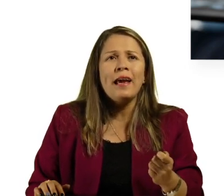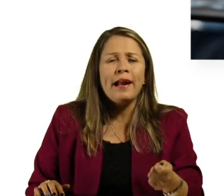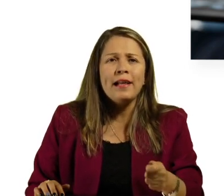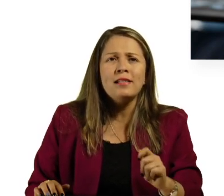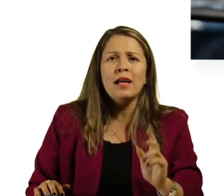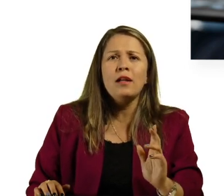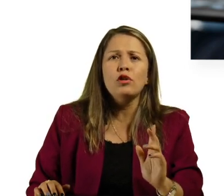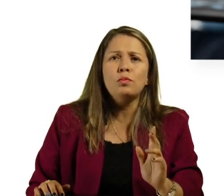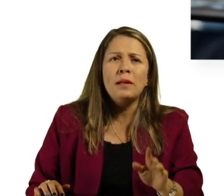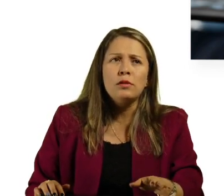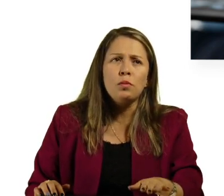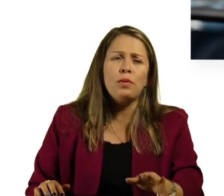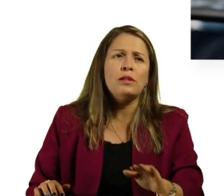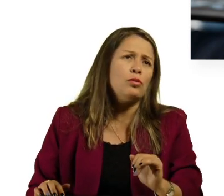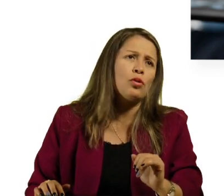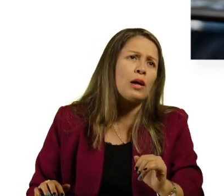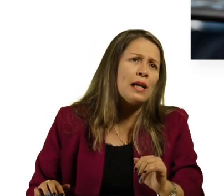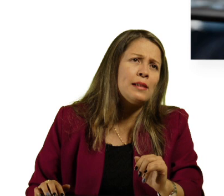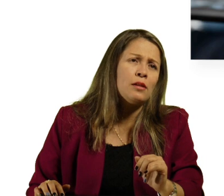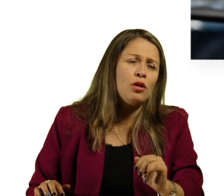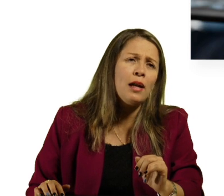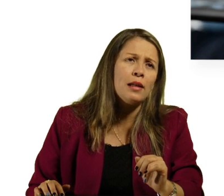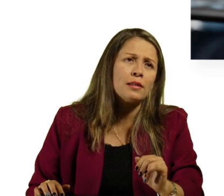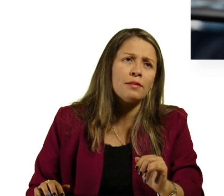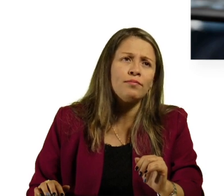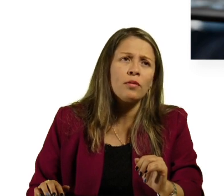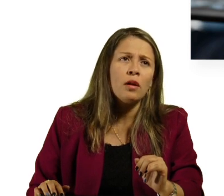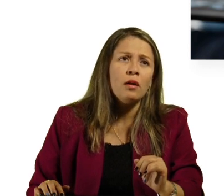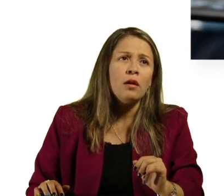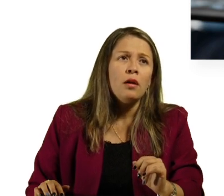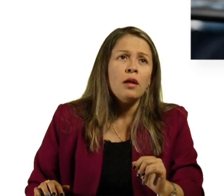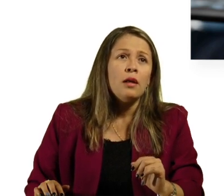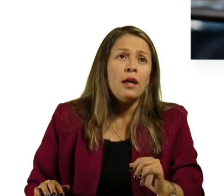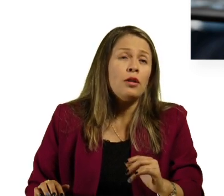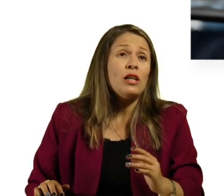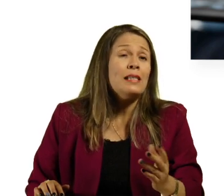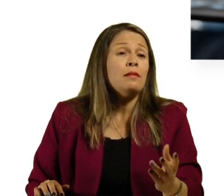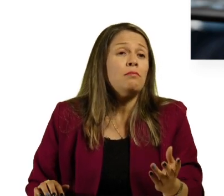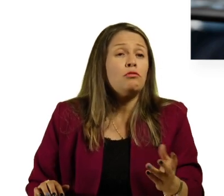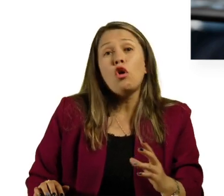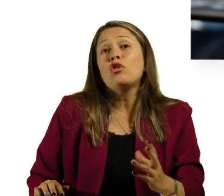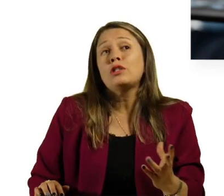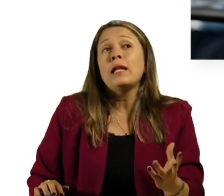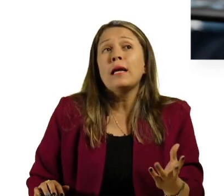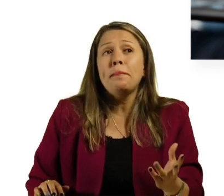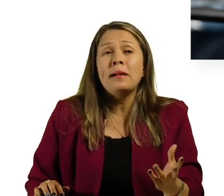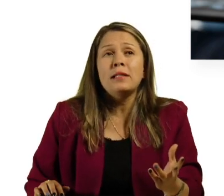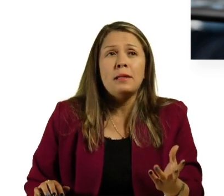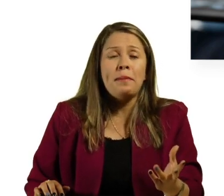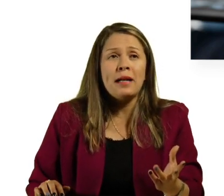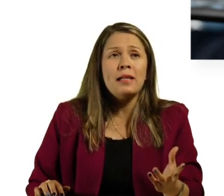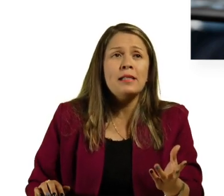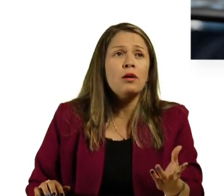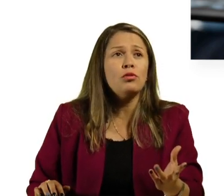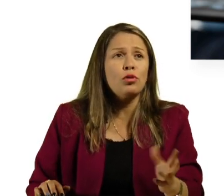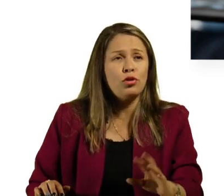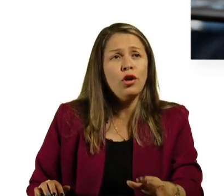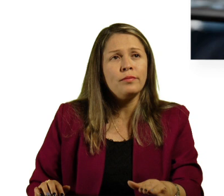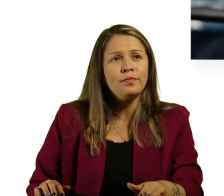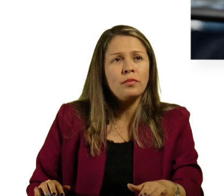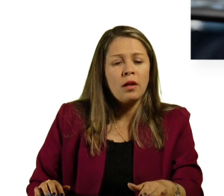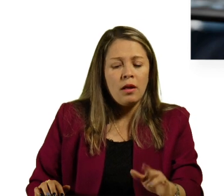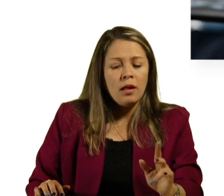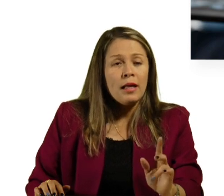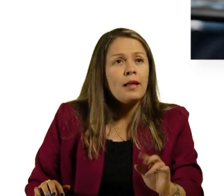tienen injerencia en los presupuestos organizacionales. Entonces, todos tienen que participar en esa